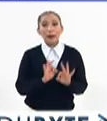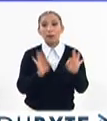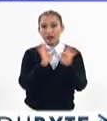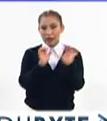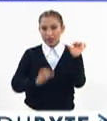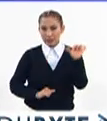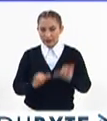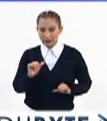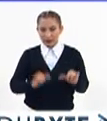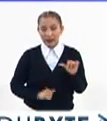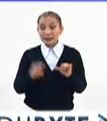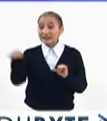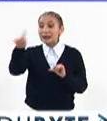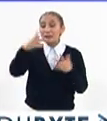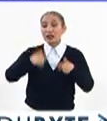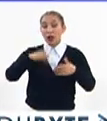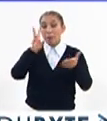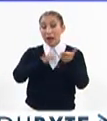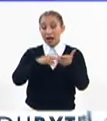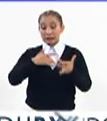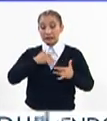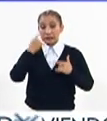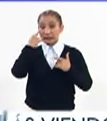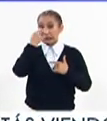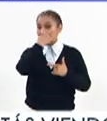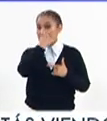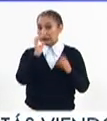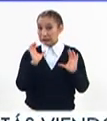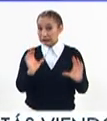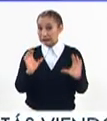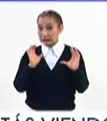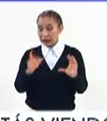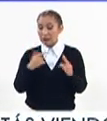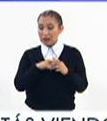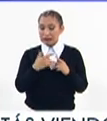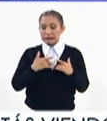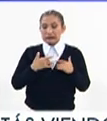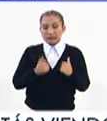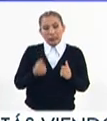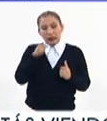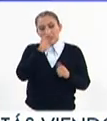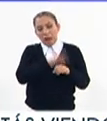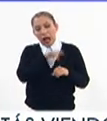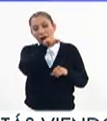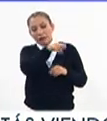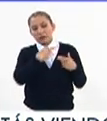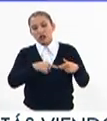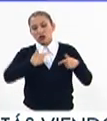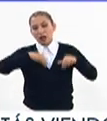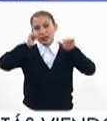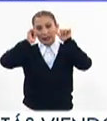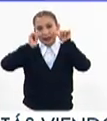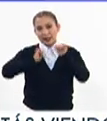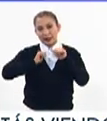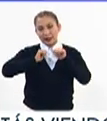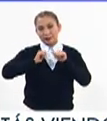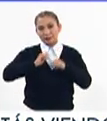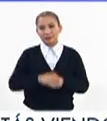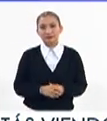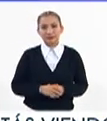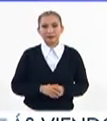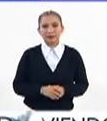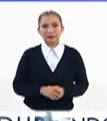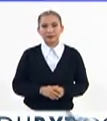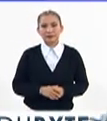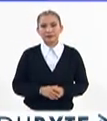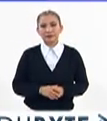esta actividad es hacer que la gente valore más el sentido de la vista y pues empiece a comprender un poco más a las personas de